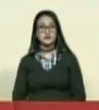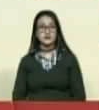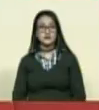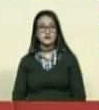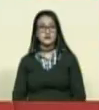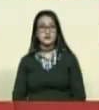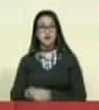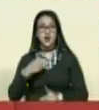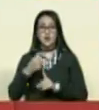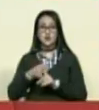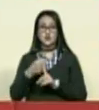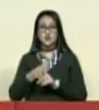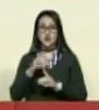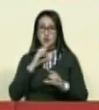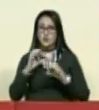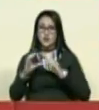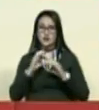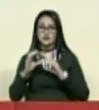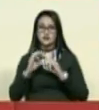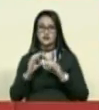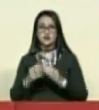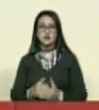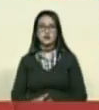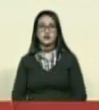de las batallas comunicacionales,